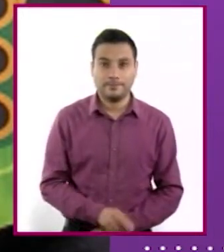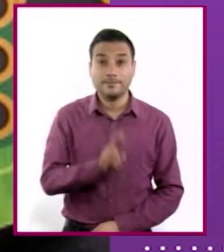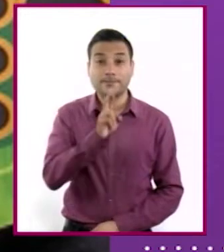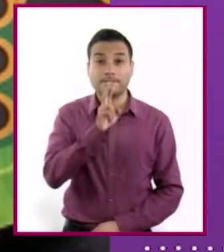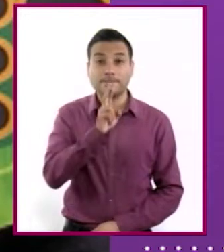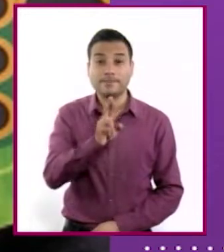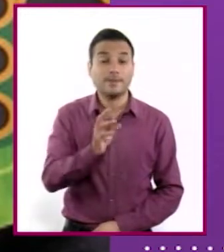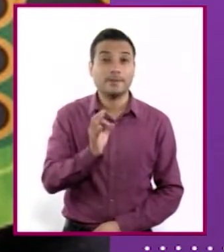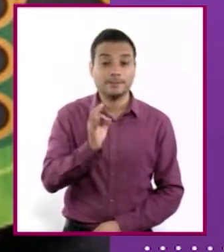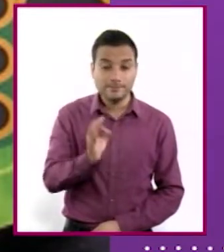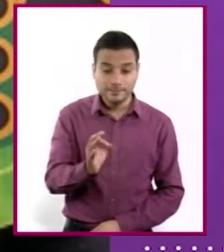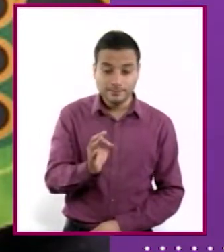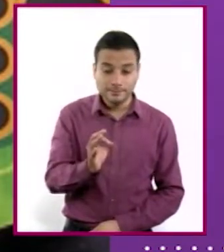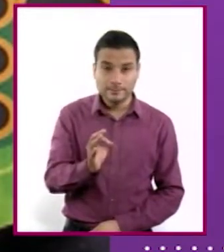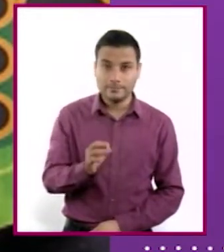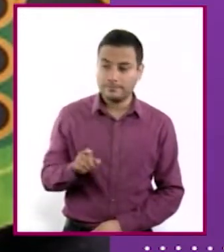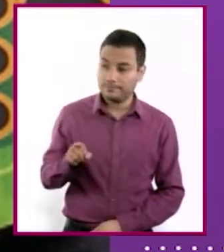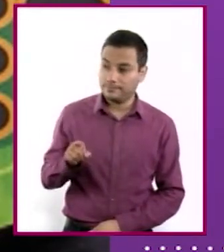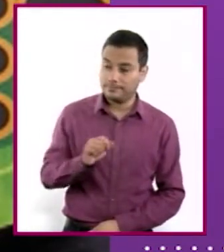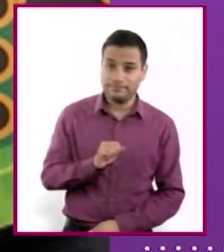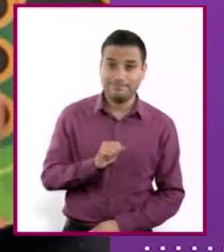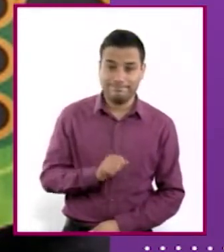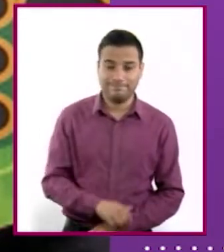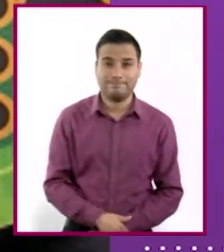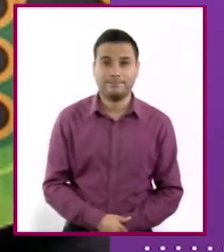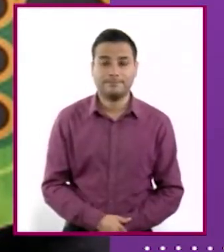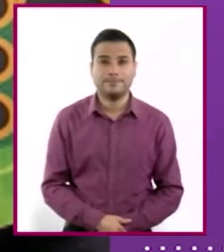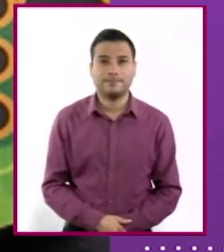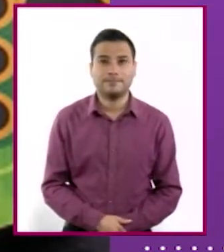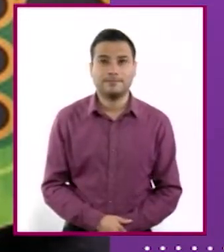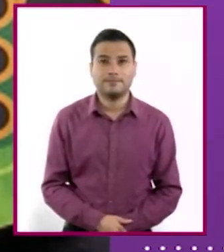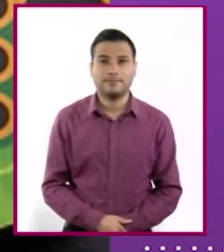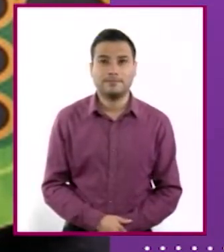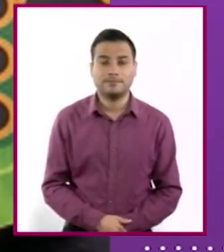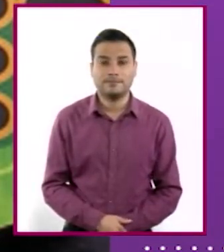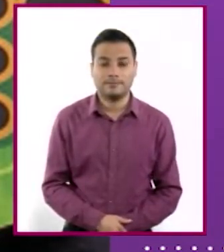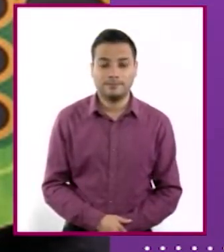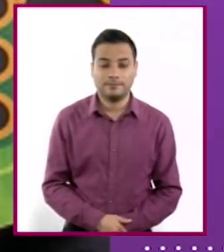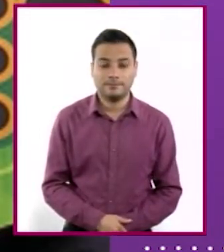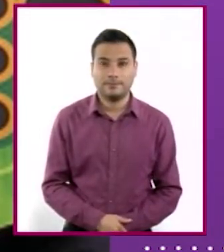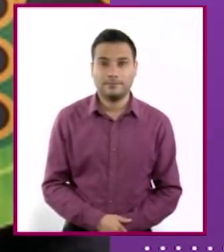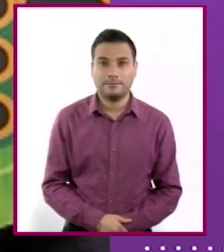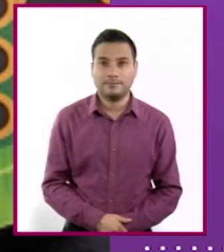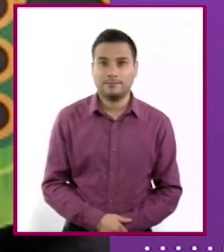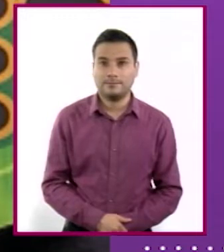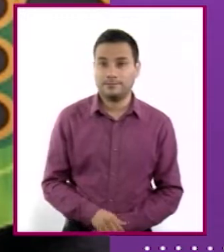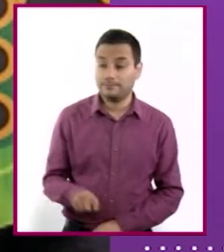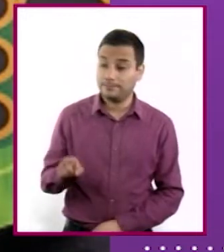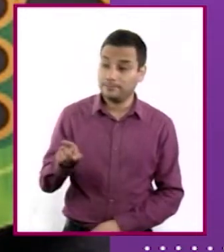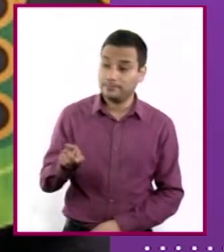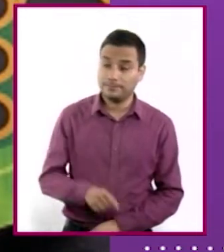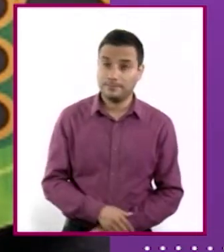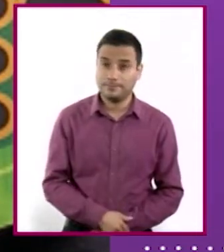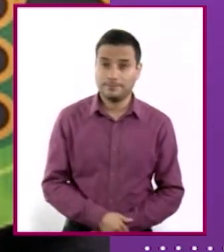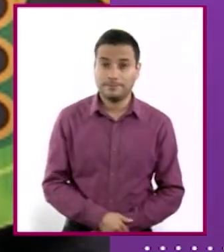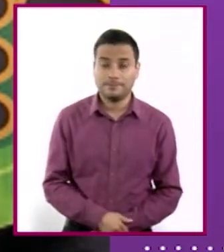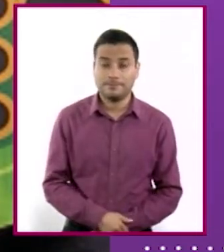¡Correcto! El verbo en pasado es organized. Talk.